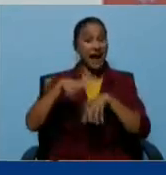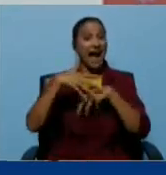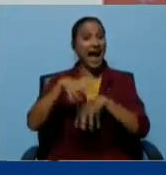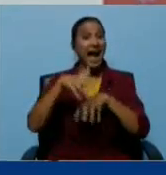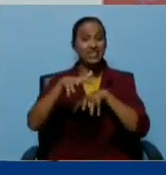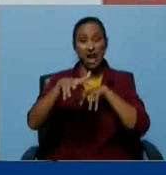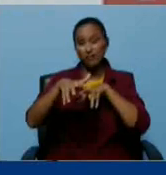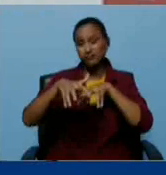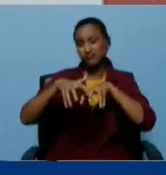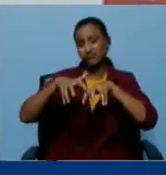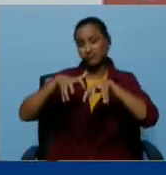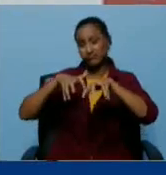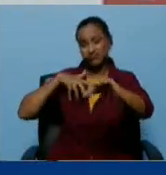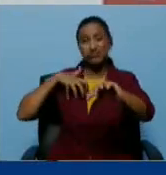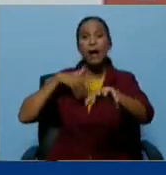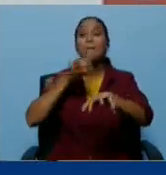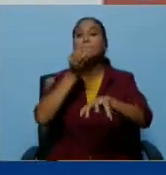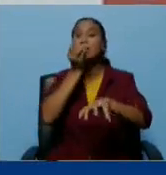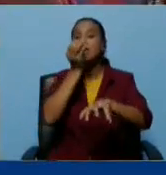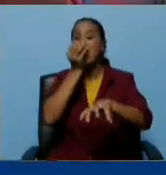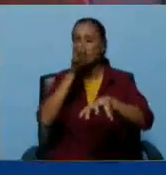puertas de Miraflores, Nahum.